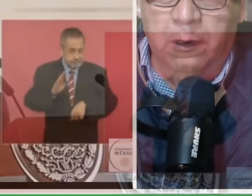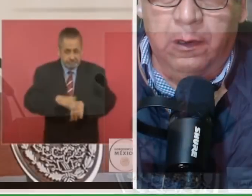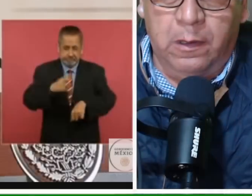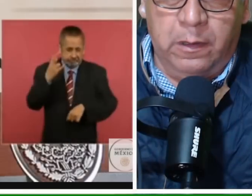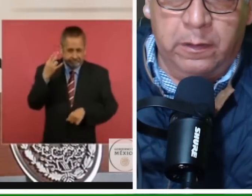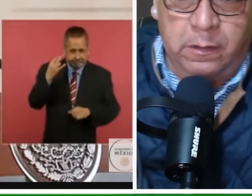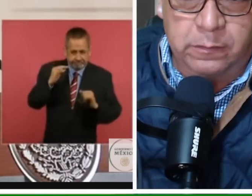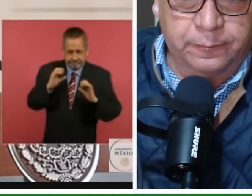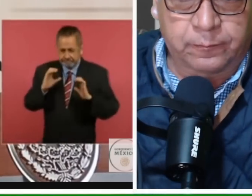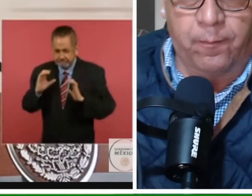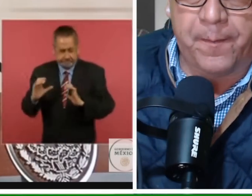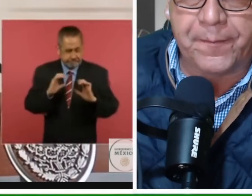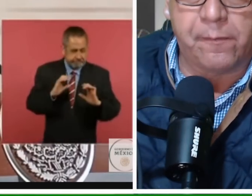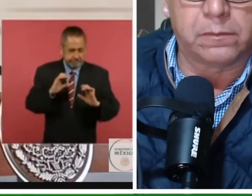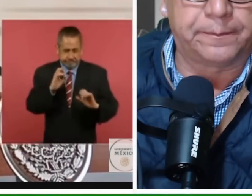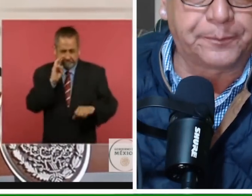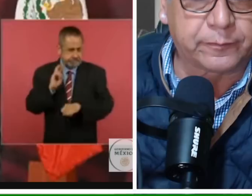porque,